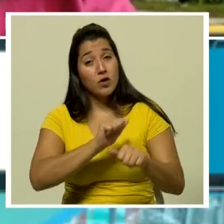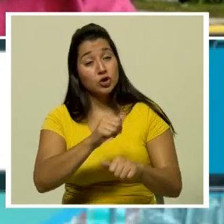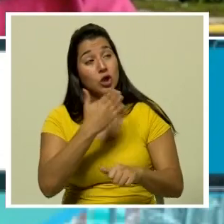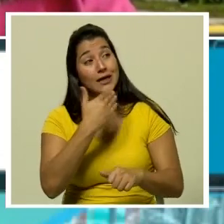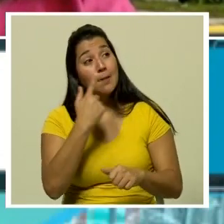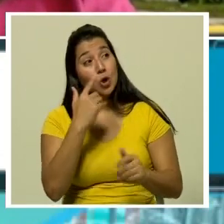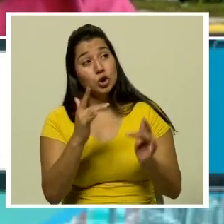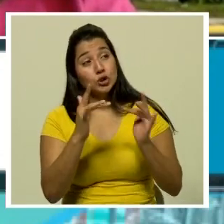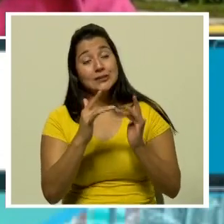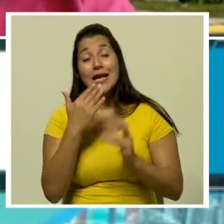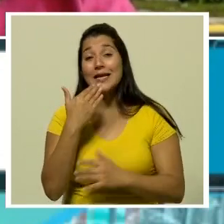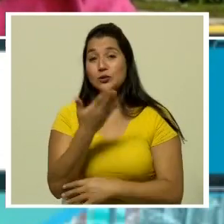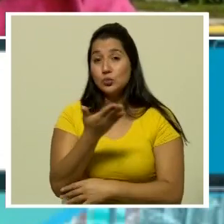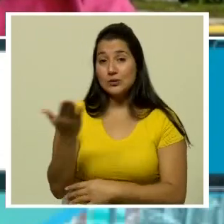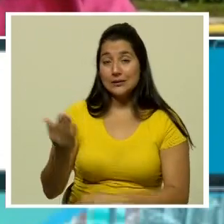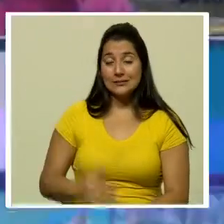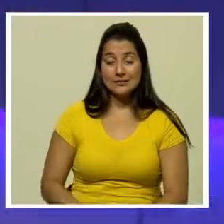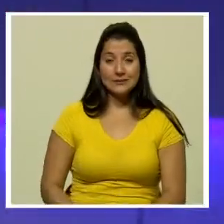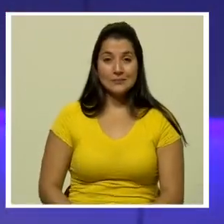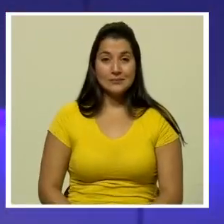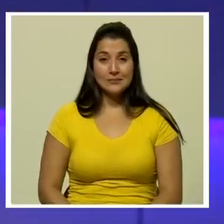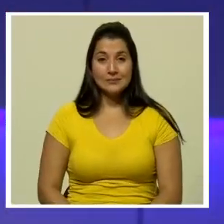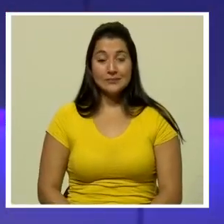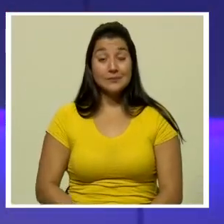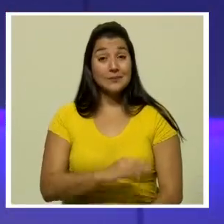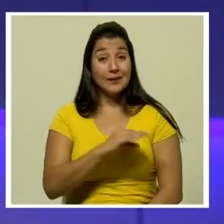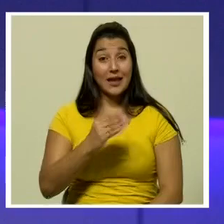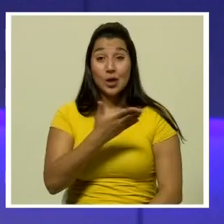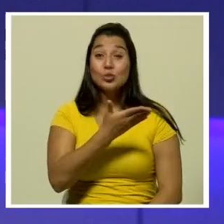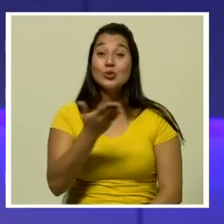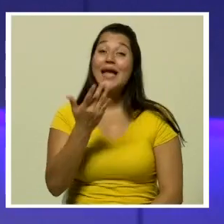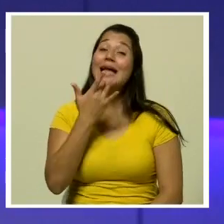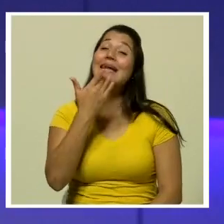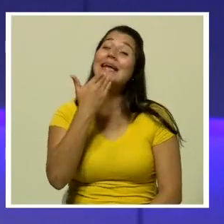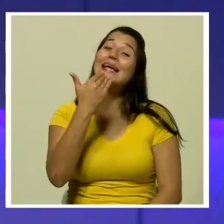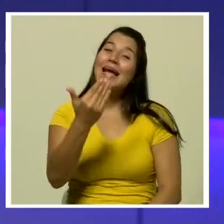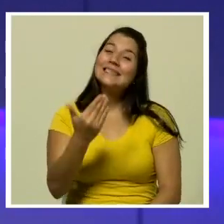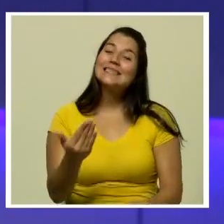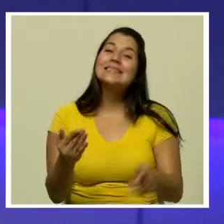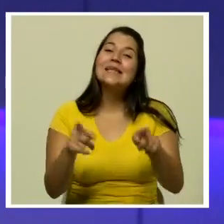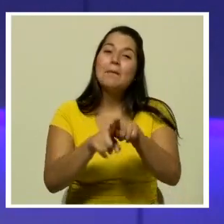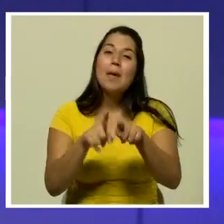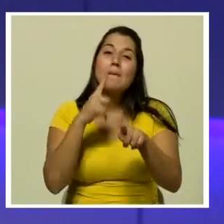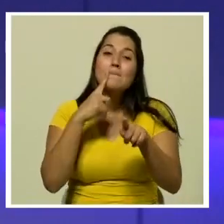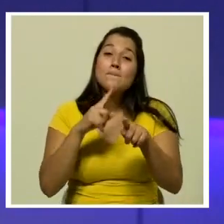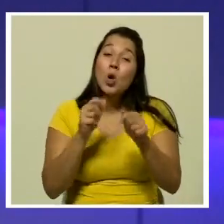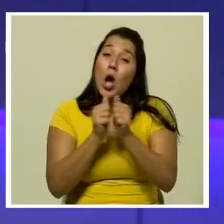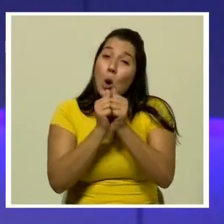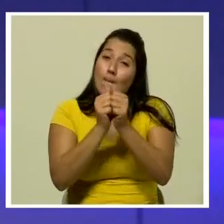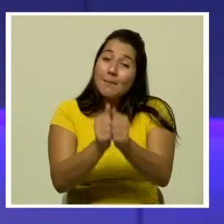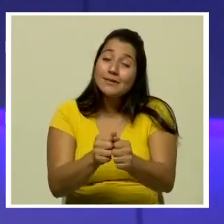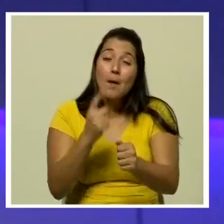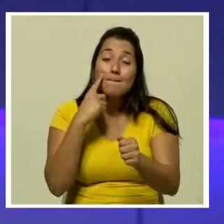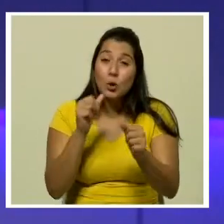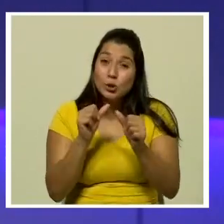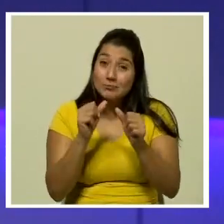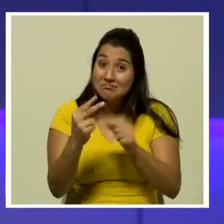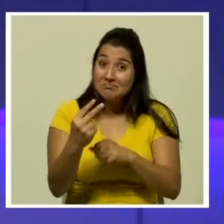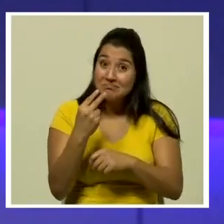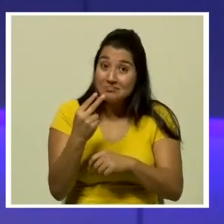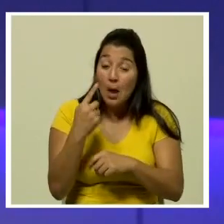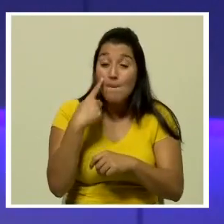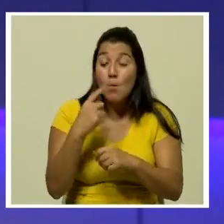ahí. A ustedes. Y a ustedes, gracias también por estar ahí, por acompañarnos, por seguirnos,